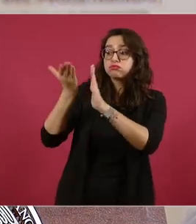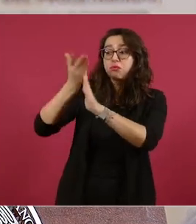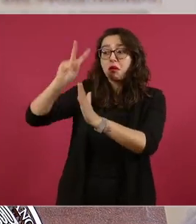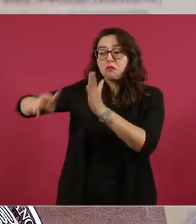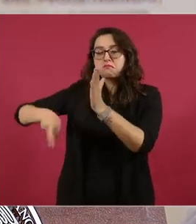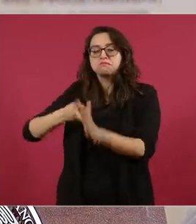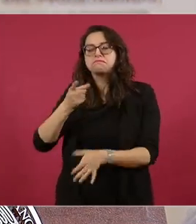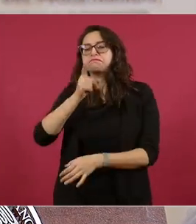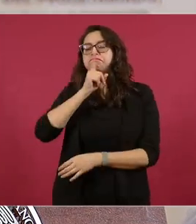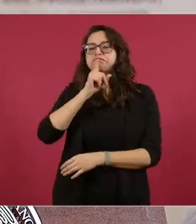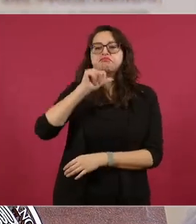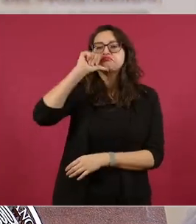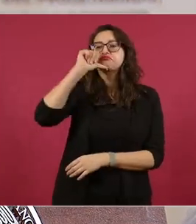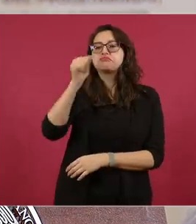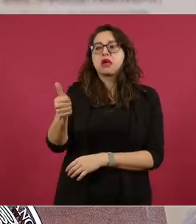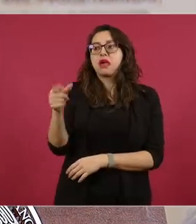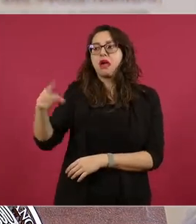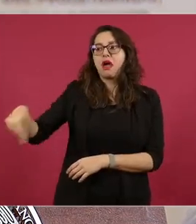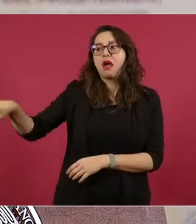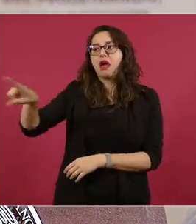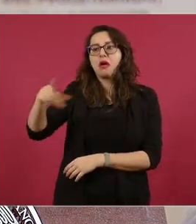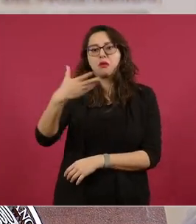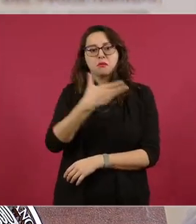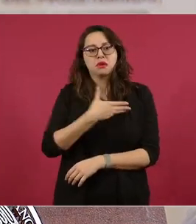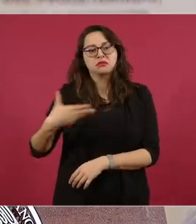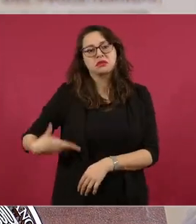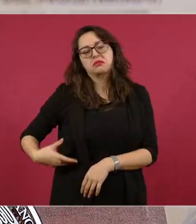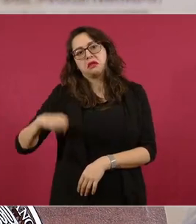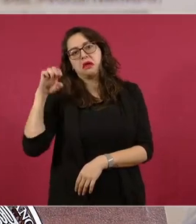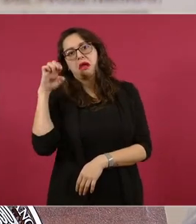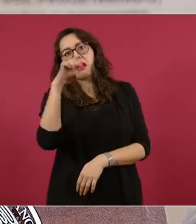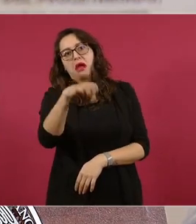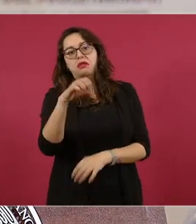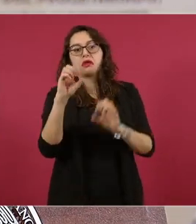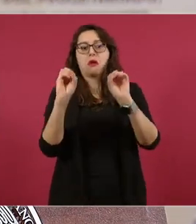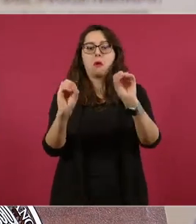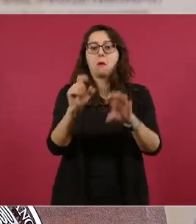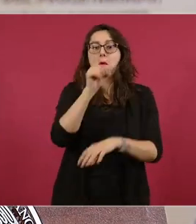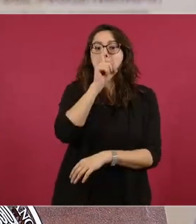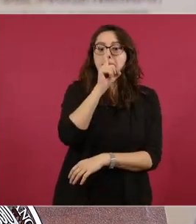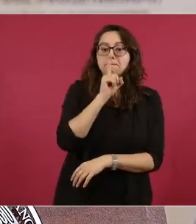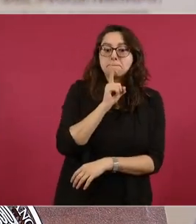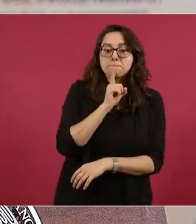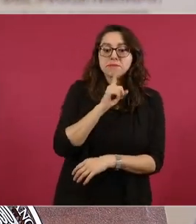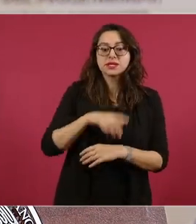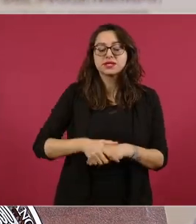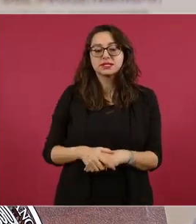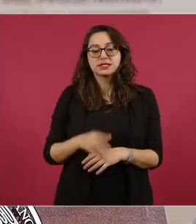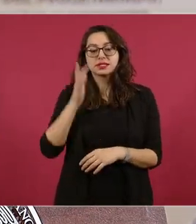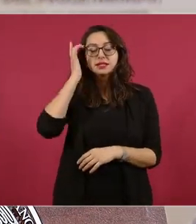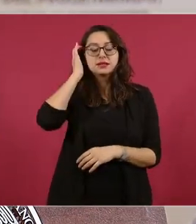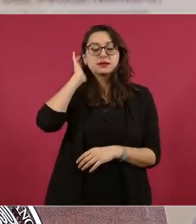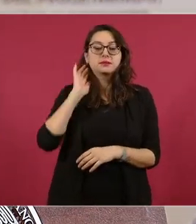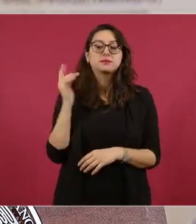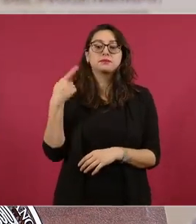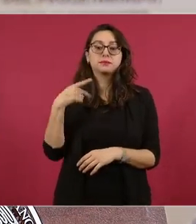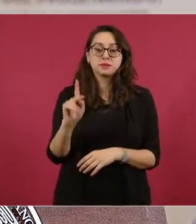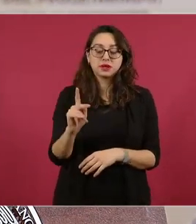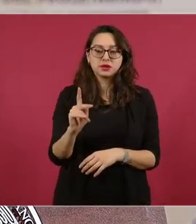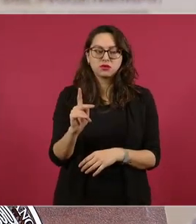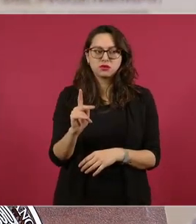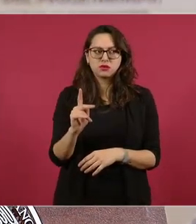Otis en Acapulco. Dice que el presidente miente, pero aquí les vamos a mostrar muchas